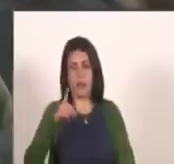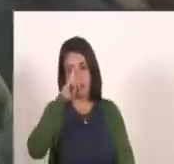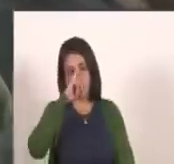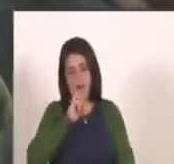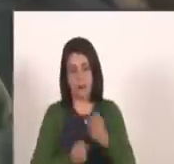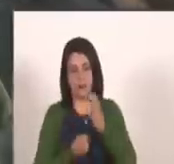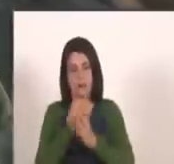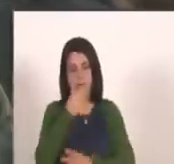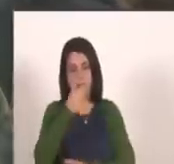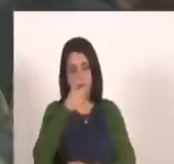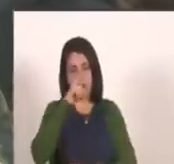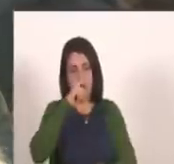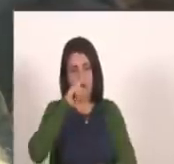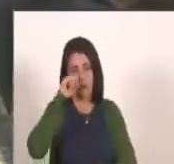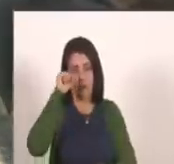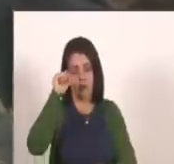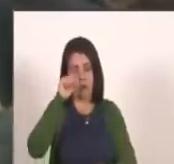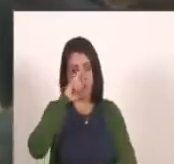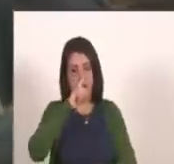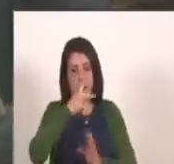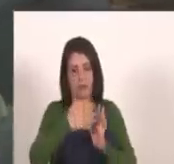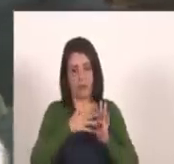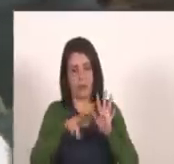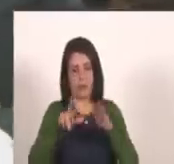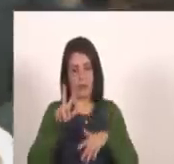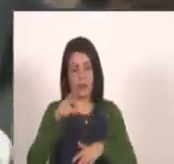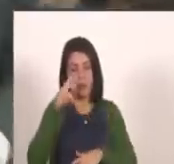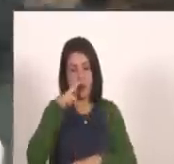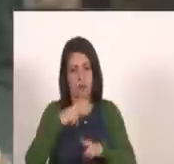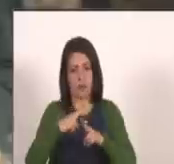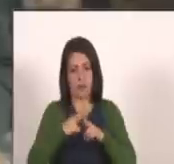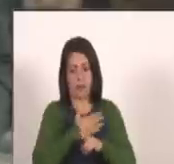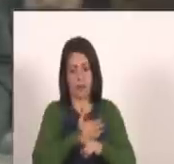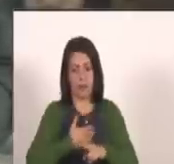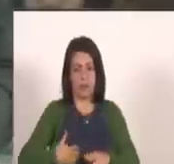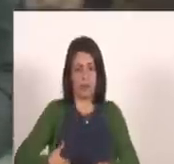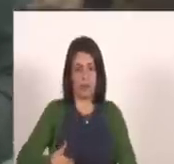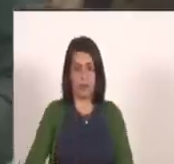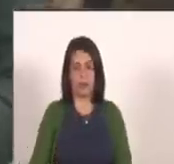año 2013, el cual tengo el honor de presidir.